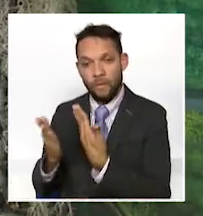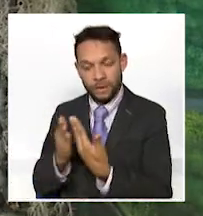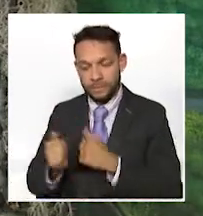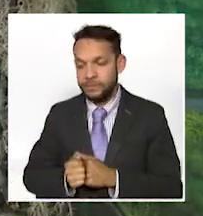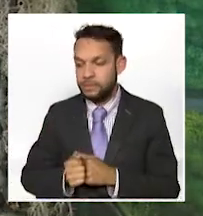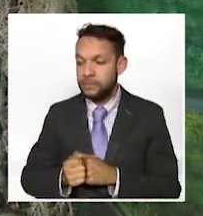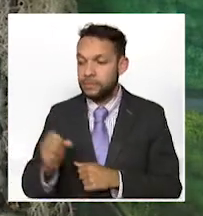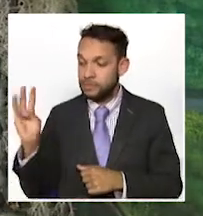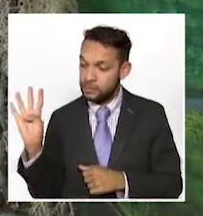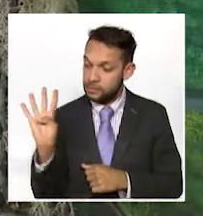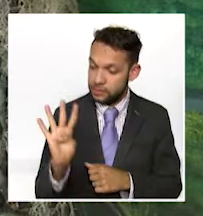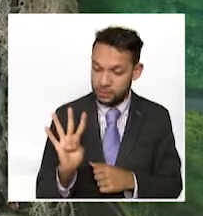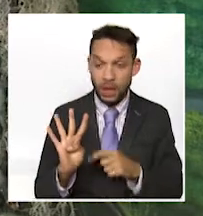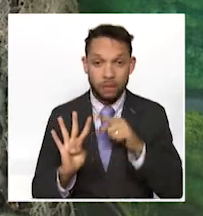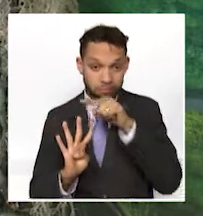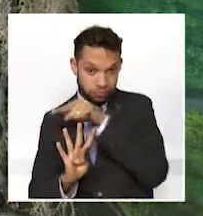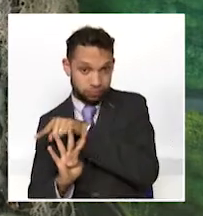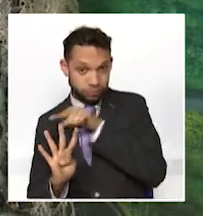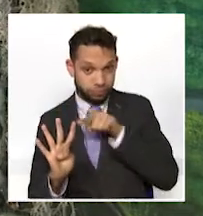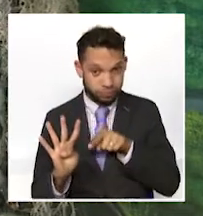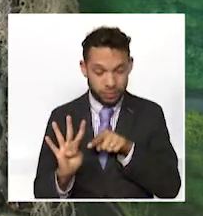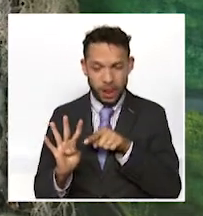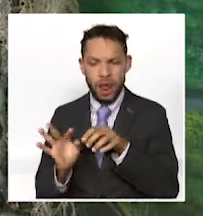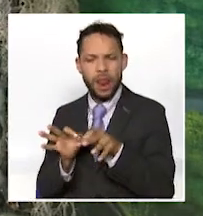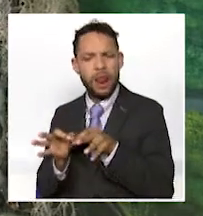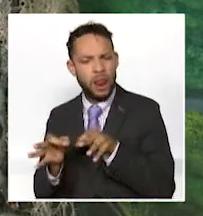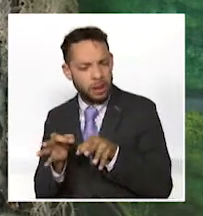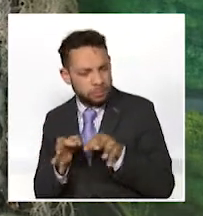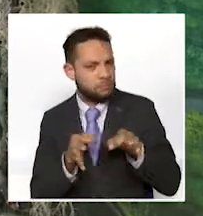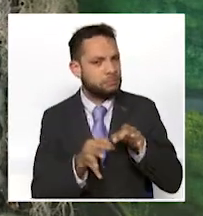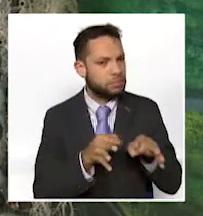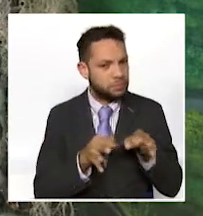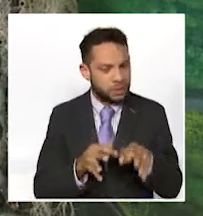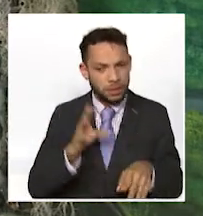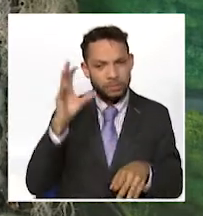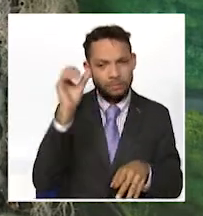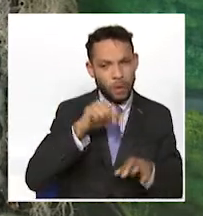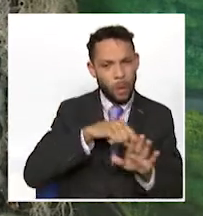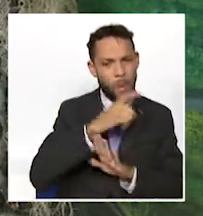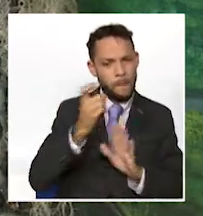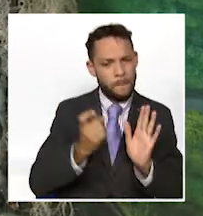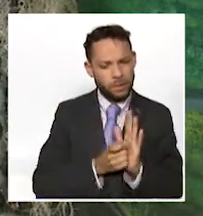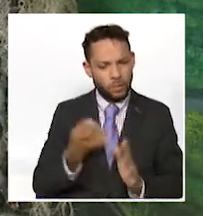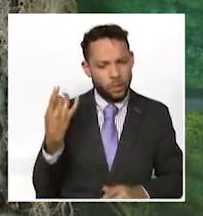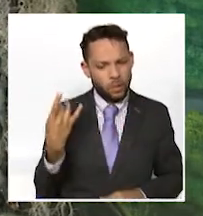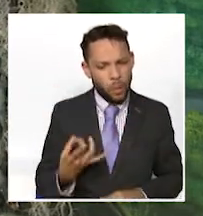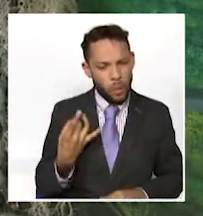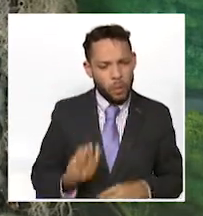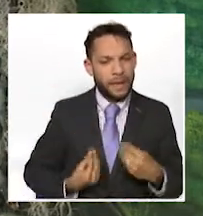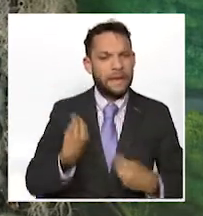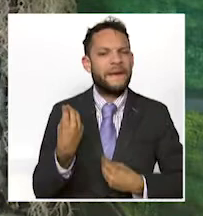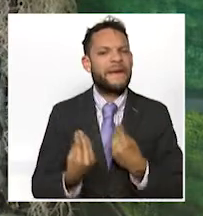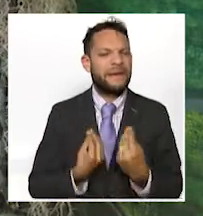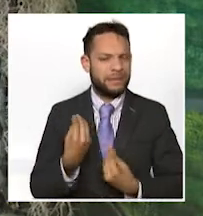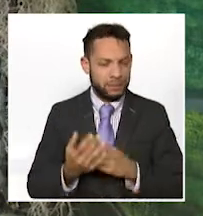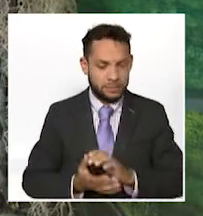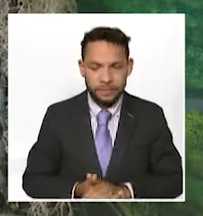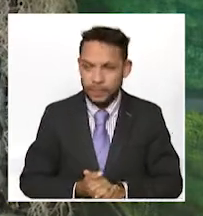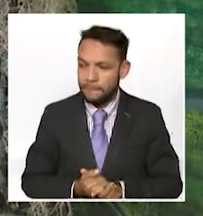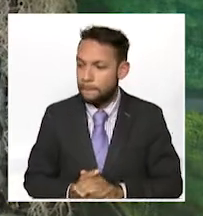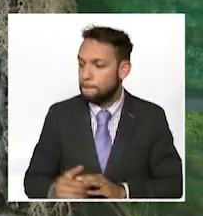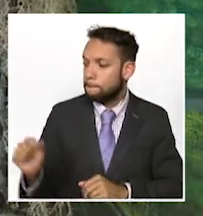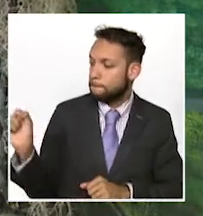doctor César Canizales, para que ahorita tengamos un concepto integral del dolor. Bueno, entonces el dolor